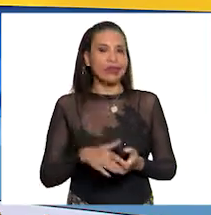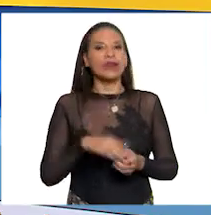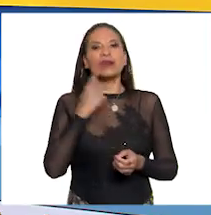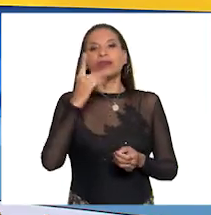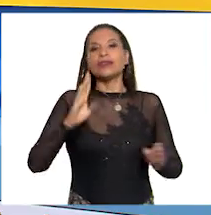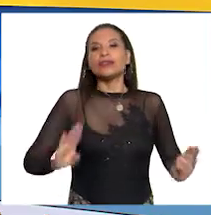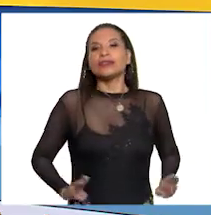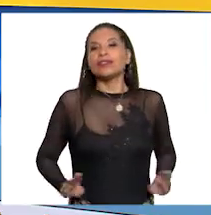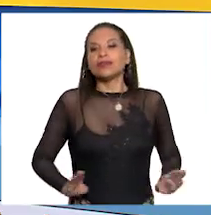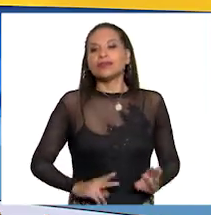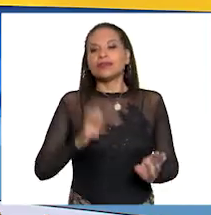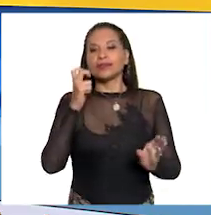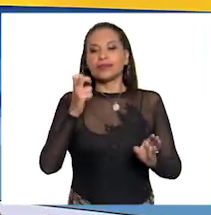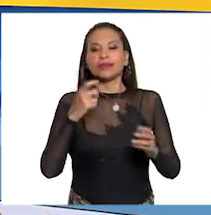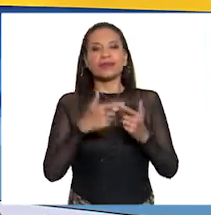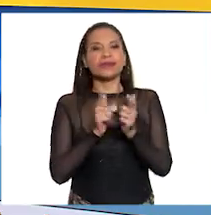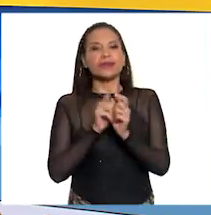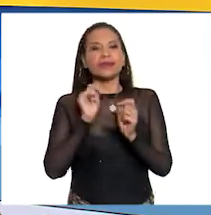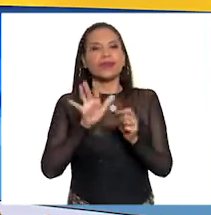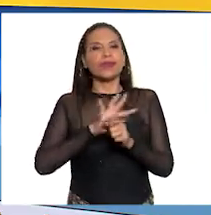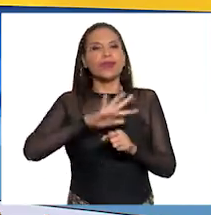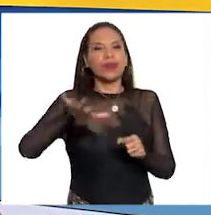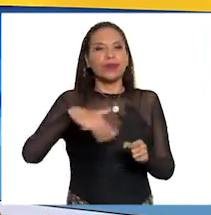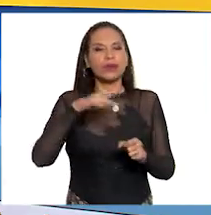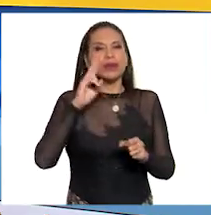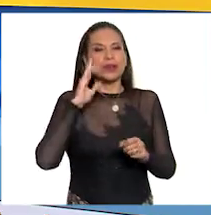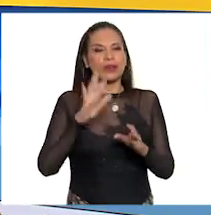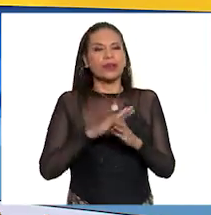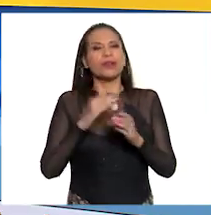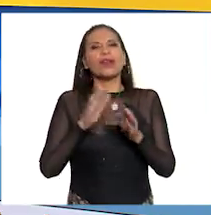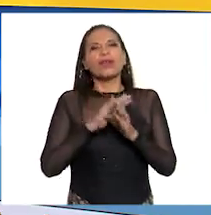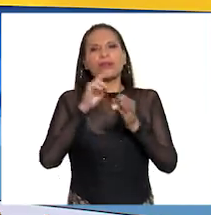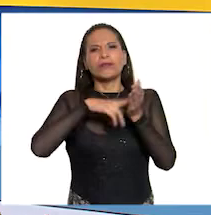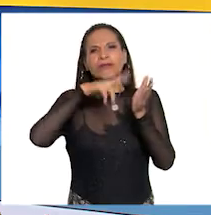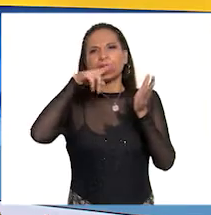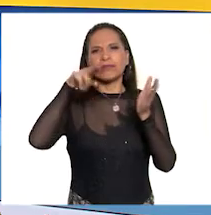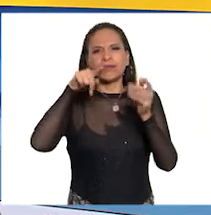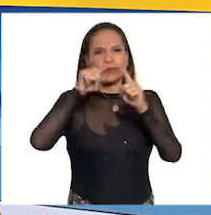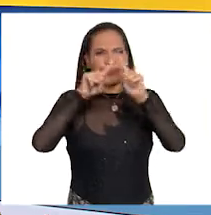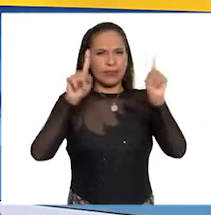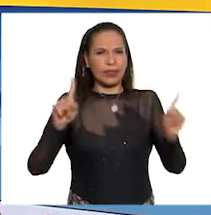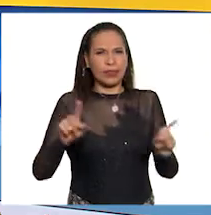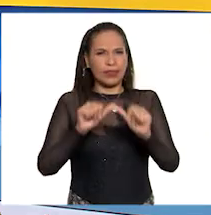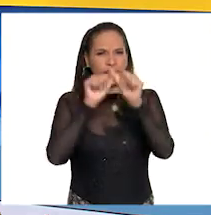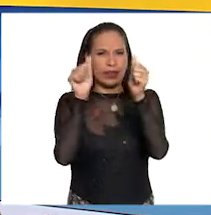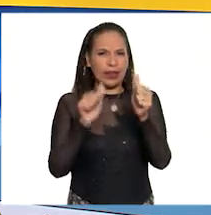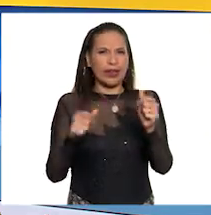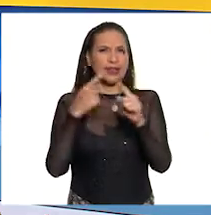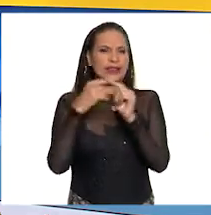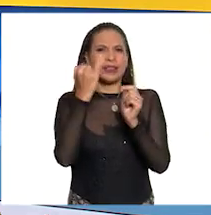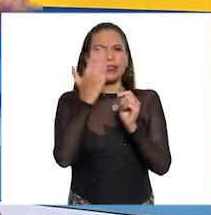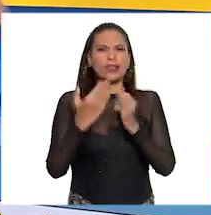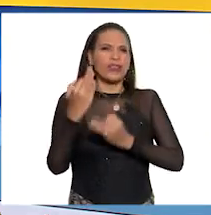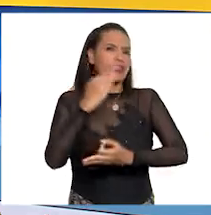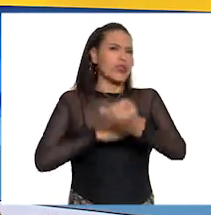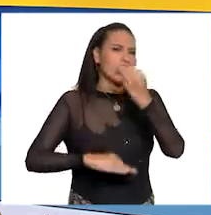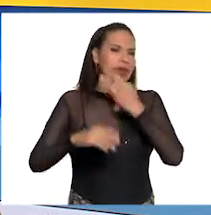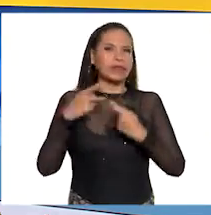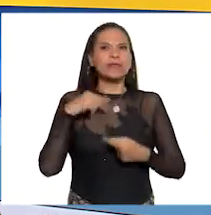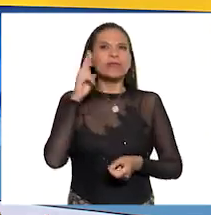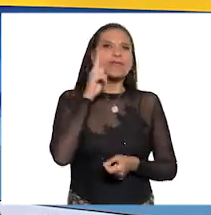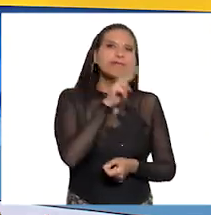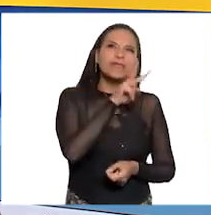las características de este movimiento es que buscaba democratizar el arte, es decir, crear imágenes a las que todo mundo